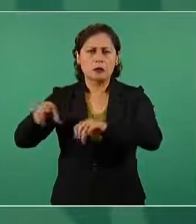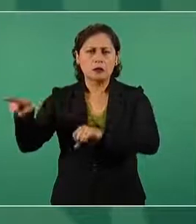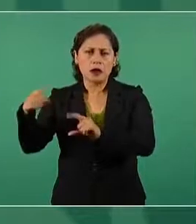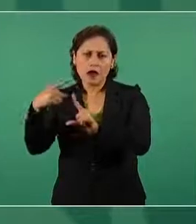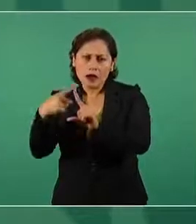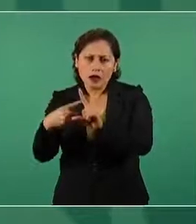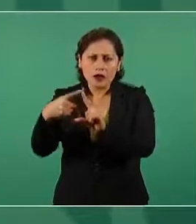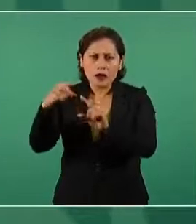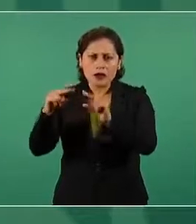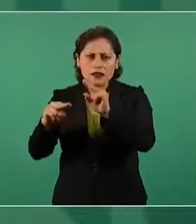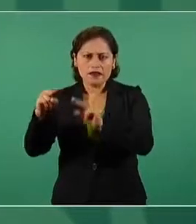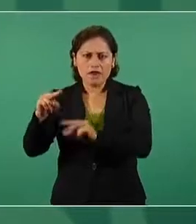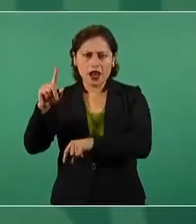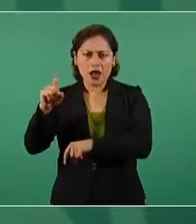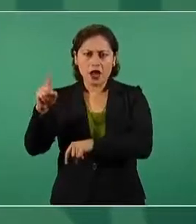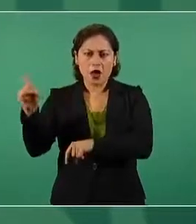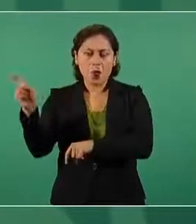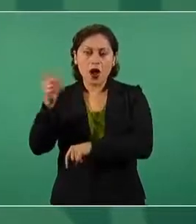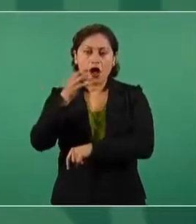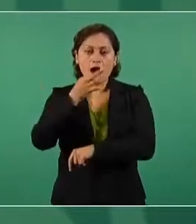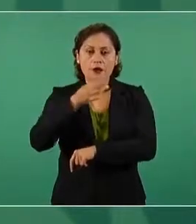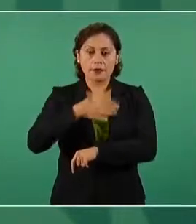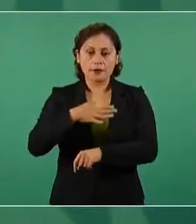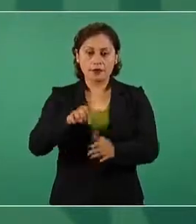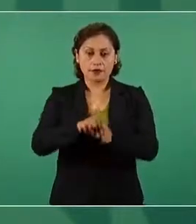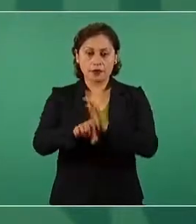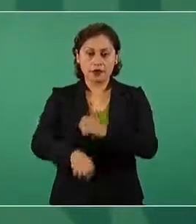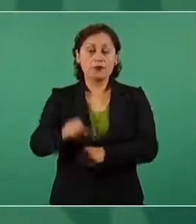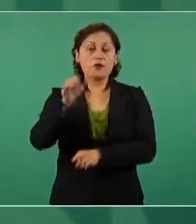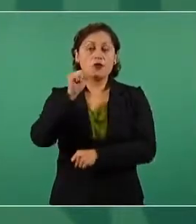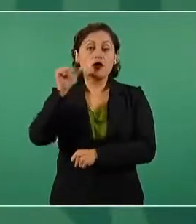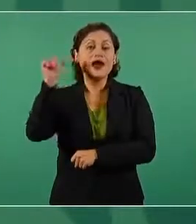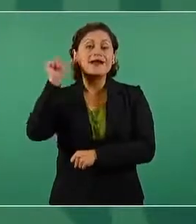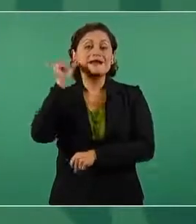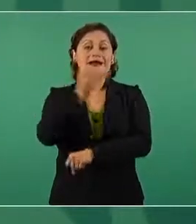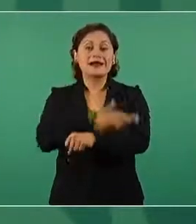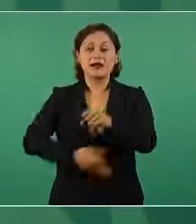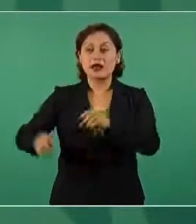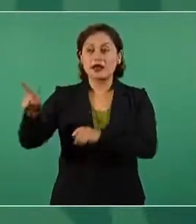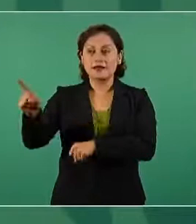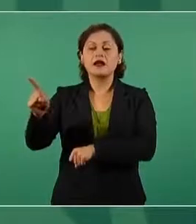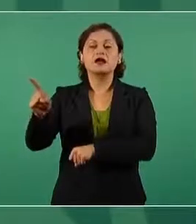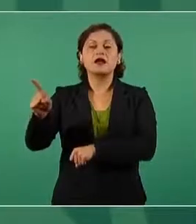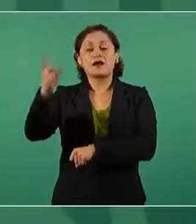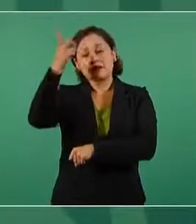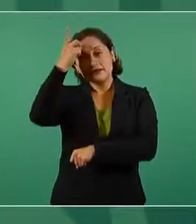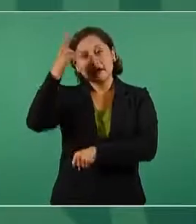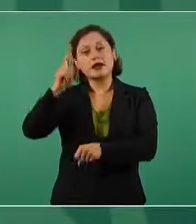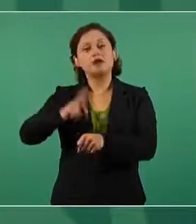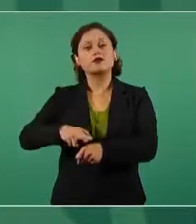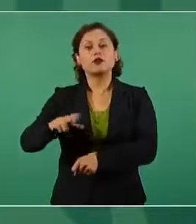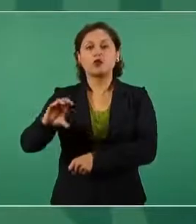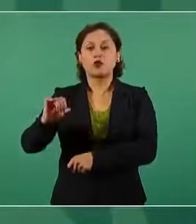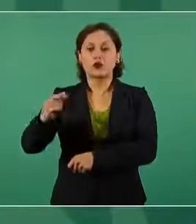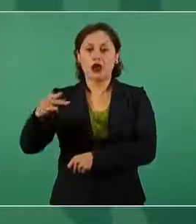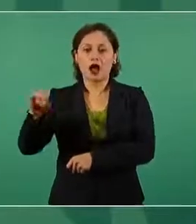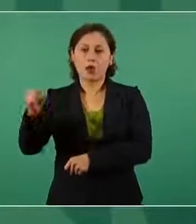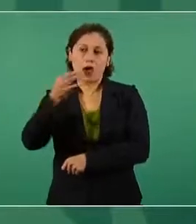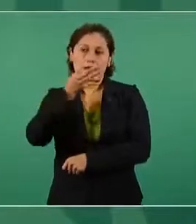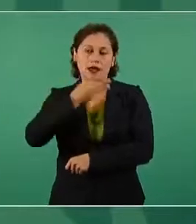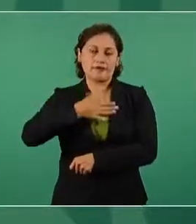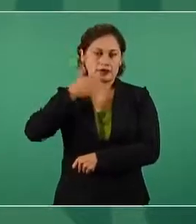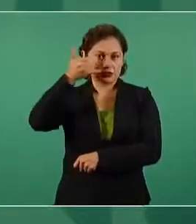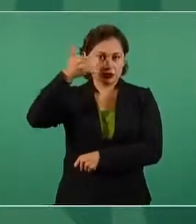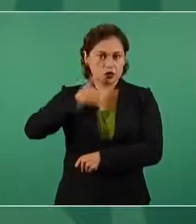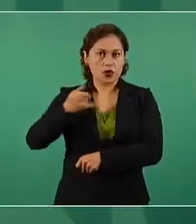ejemplo, ayer a la 1 de la tarde recibí el llamado del ingeniero Germán, director general de Conagua, para decirme que probablemente